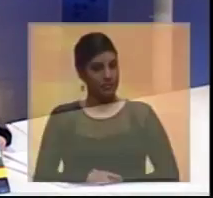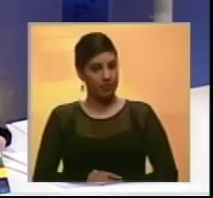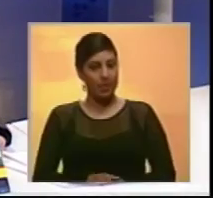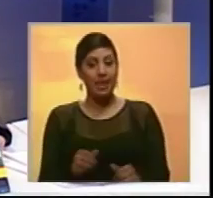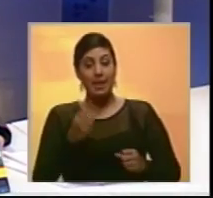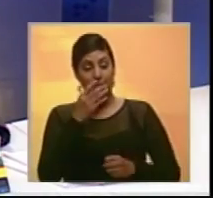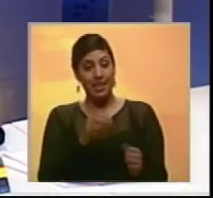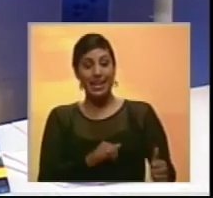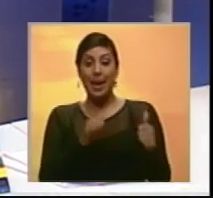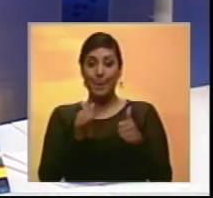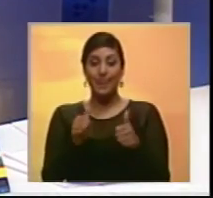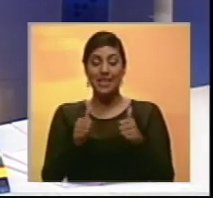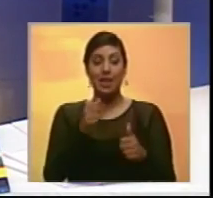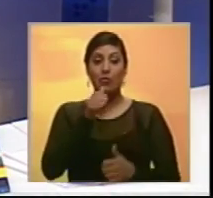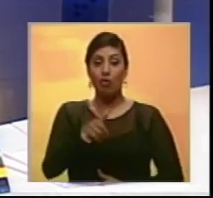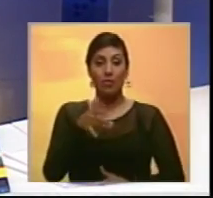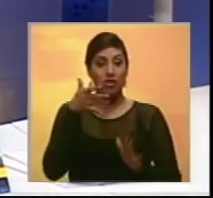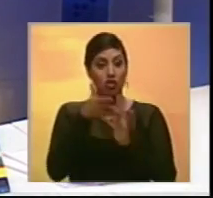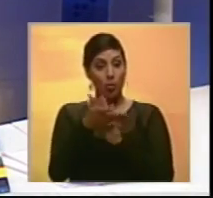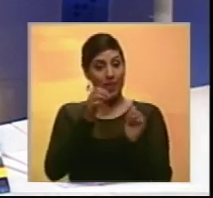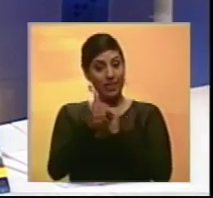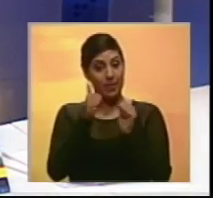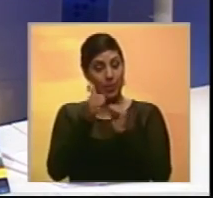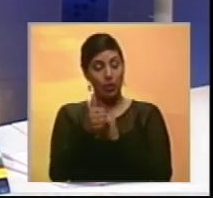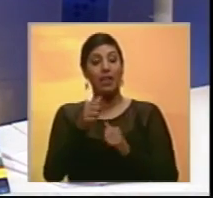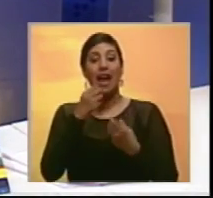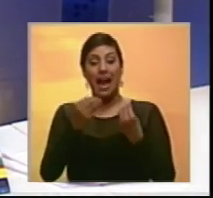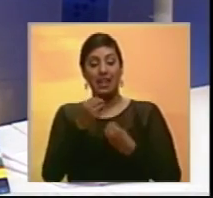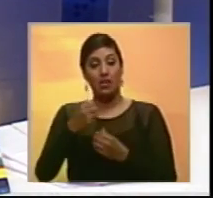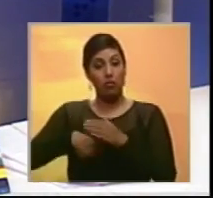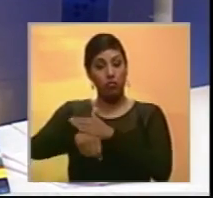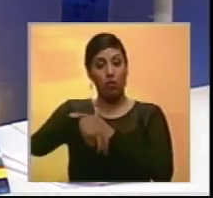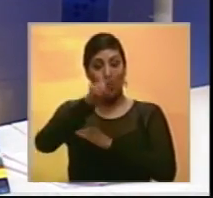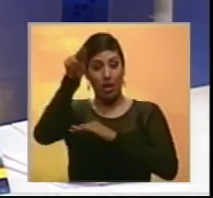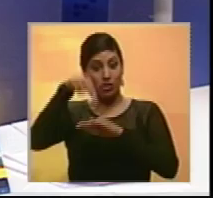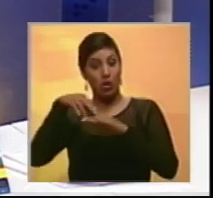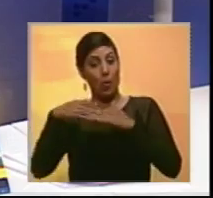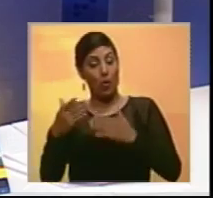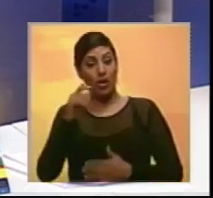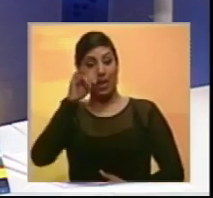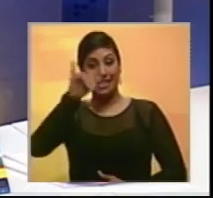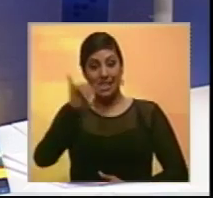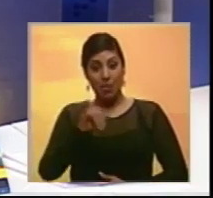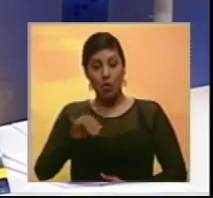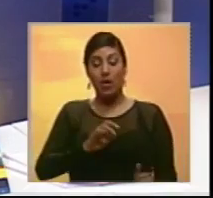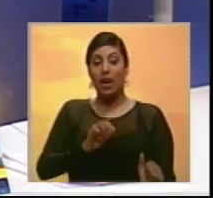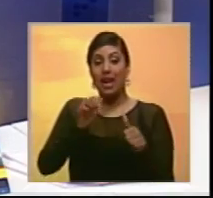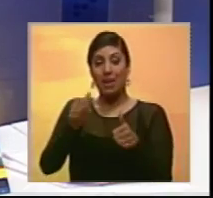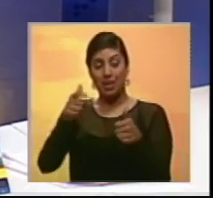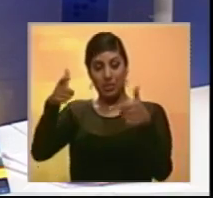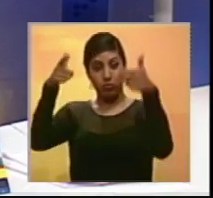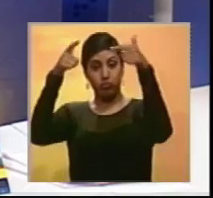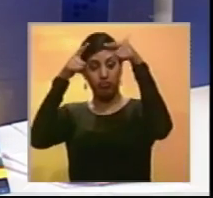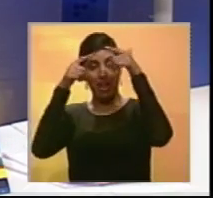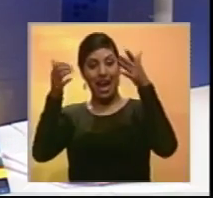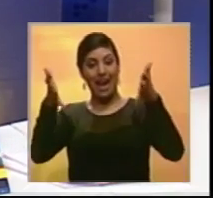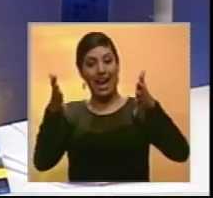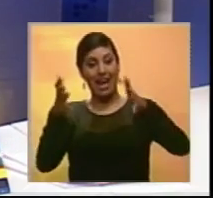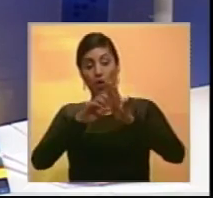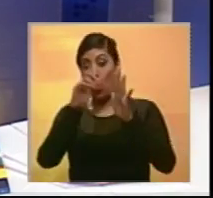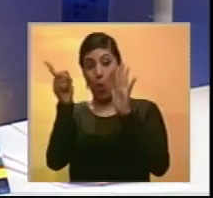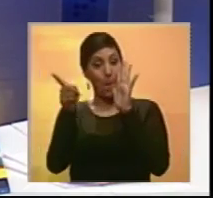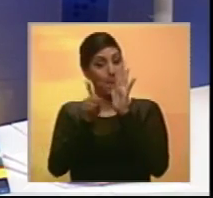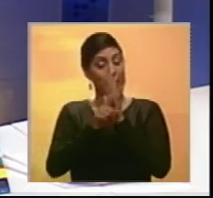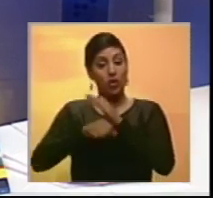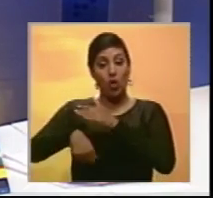Bien, amigos, comenzamos con la información deportiva y lo hacemos con el fútbol nacional, porque el Zamora se coronó campeón